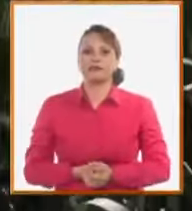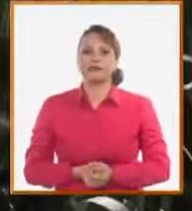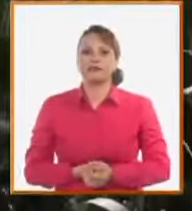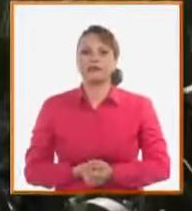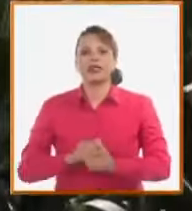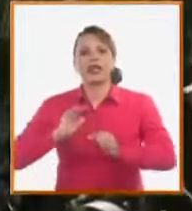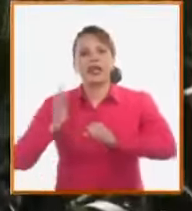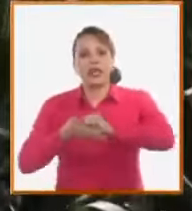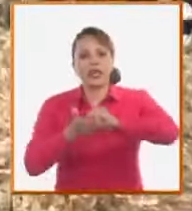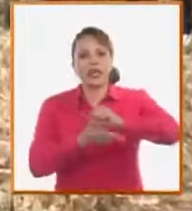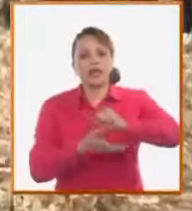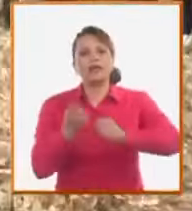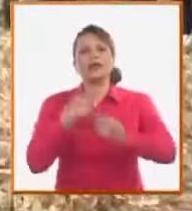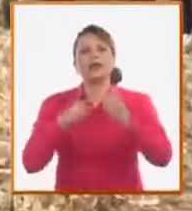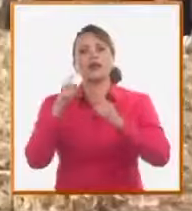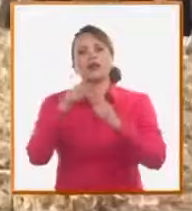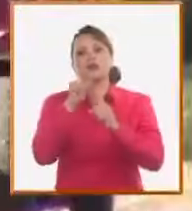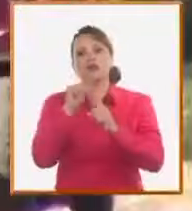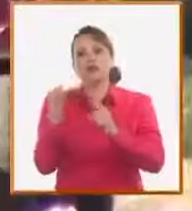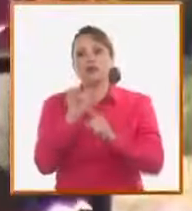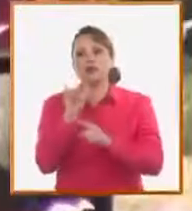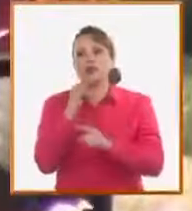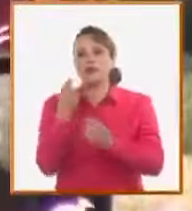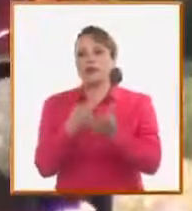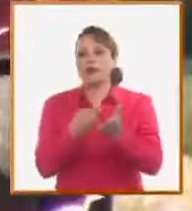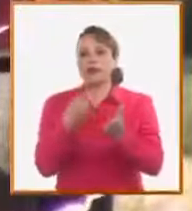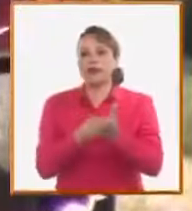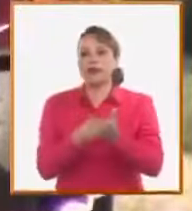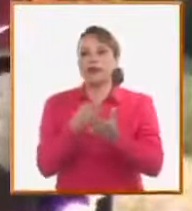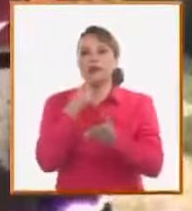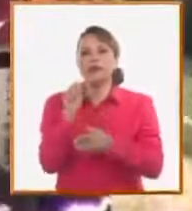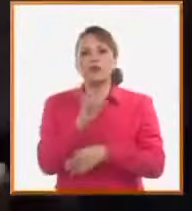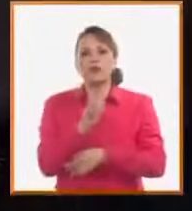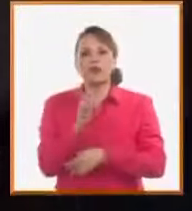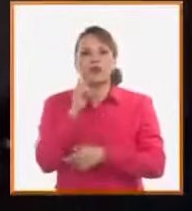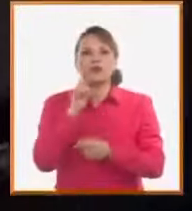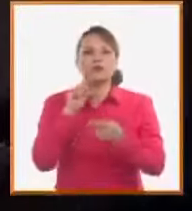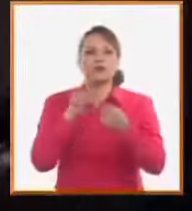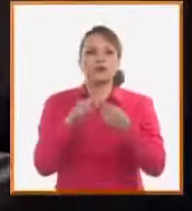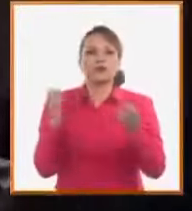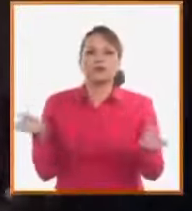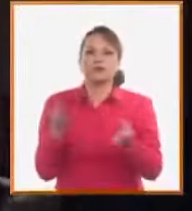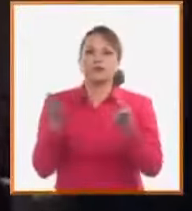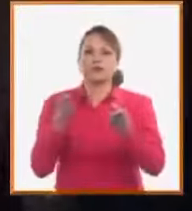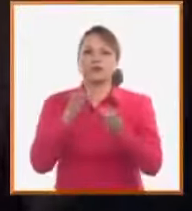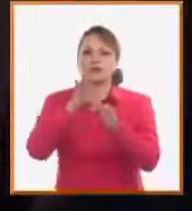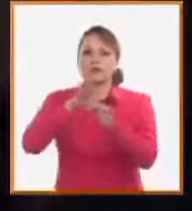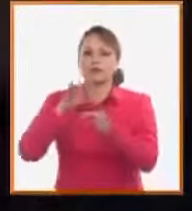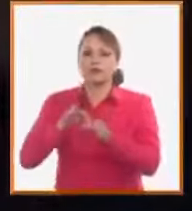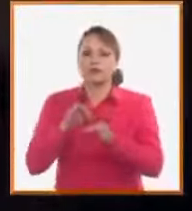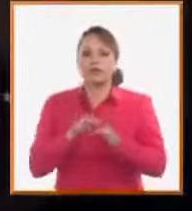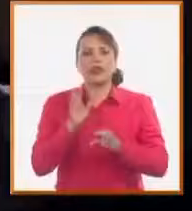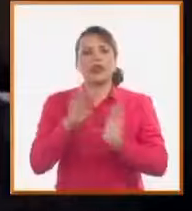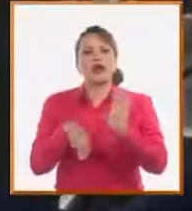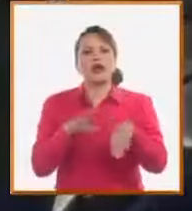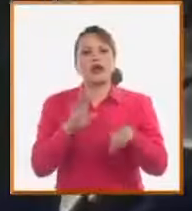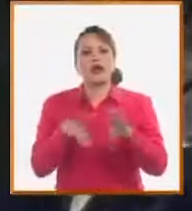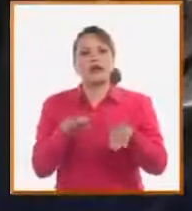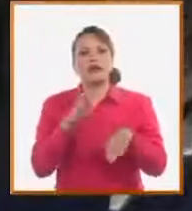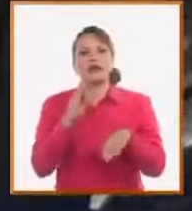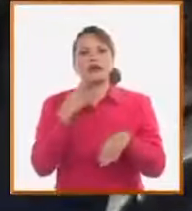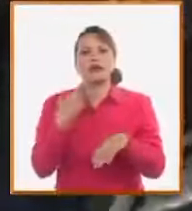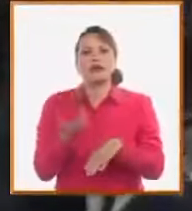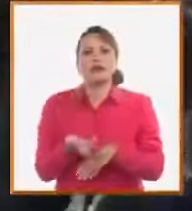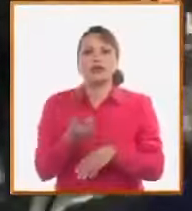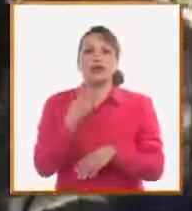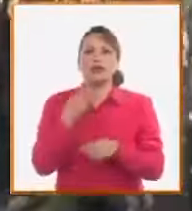caña también es un tema ponderado por Seguro Estatal, con el empeño de lograr la recuperación de la gramínea, que muchas veces depende de